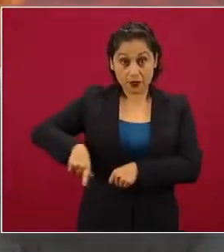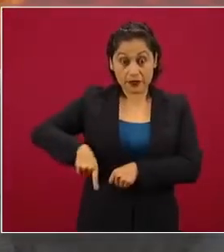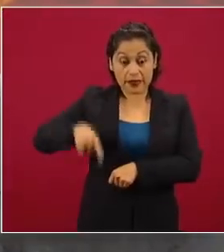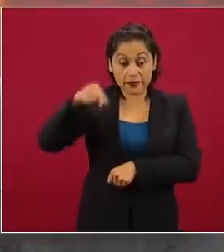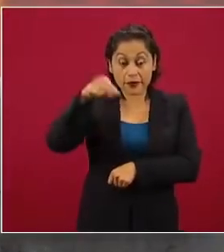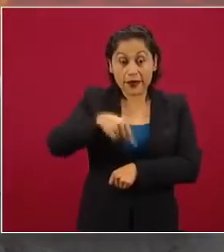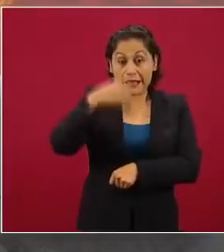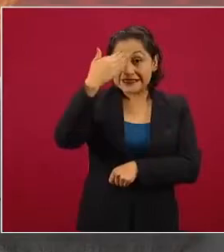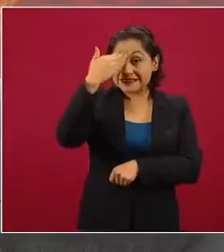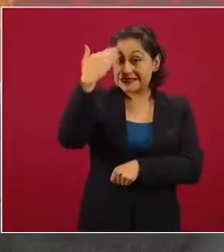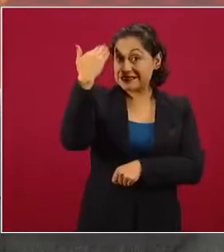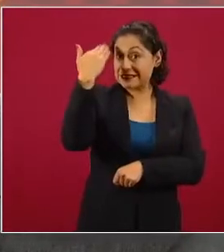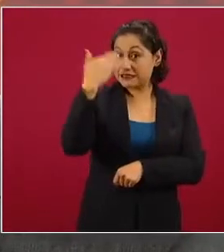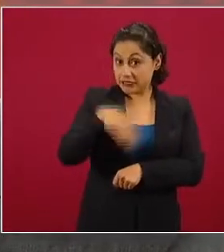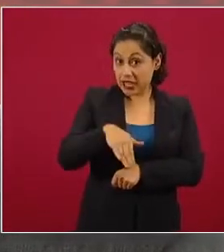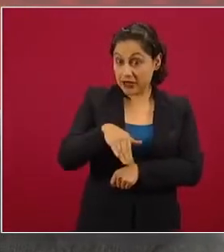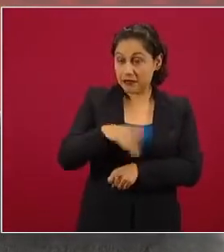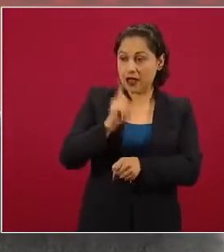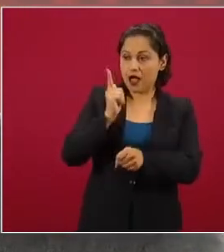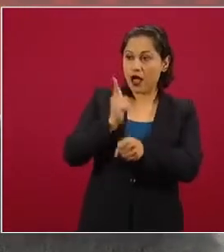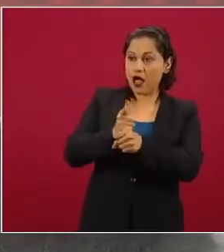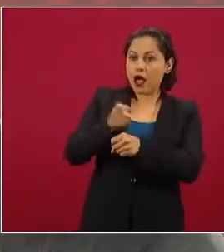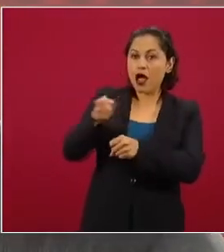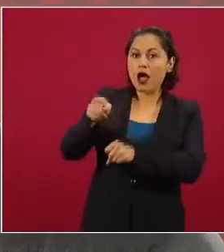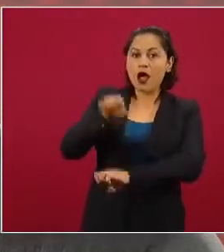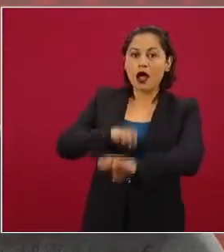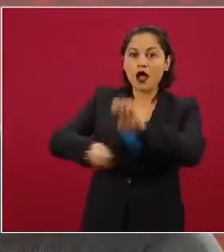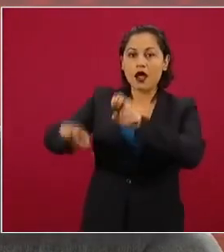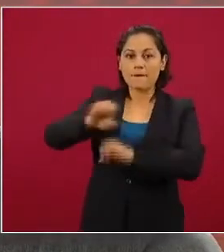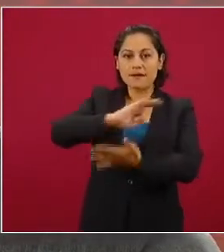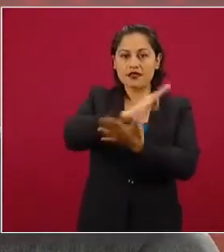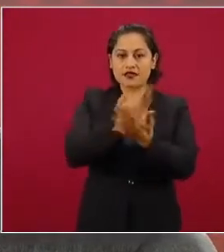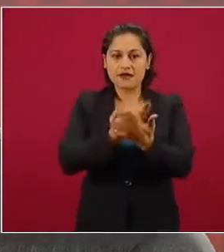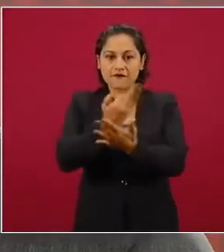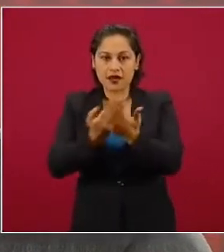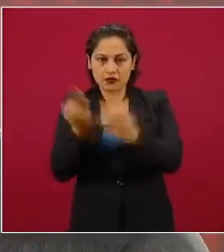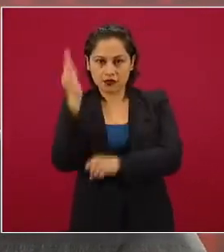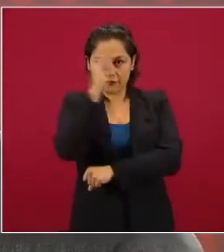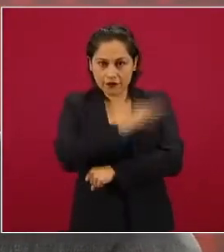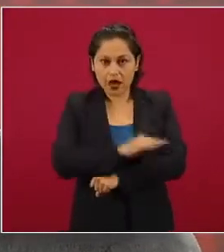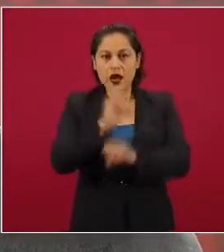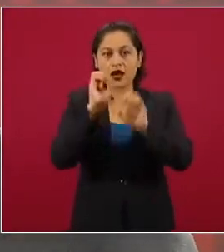de estas factureras o de outsourcing